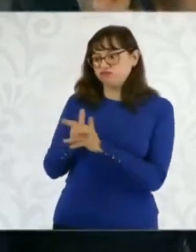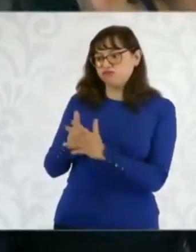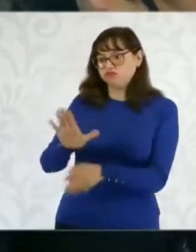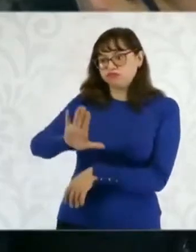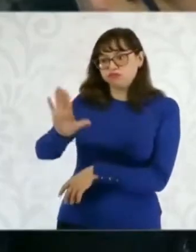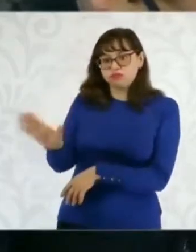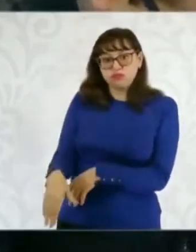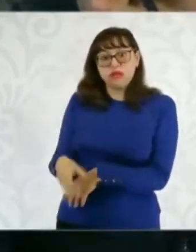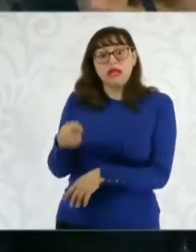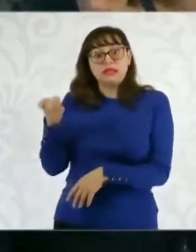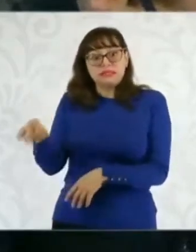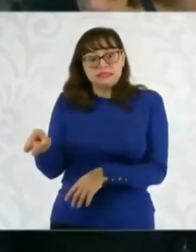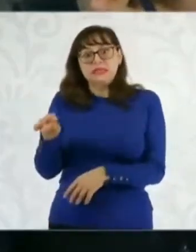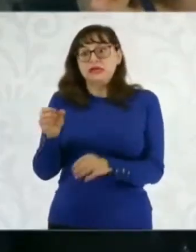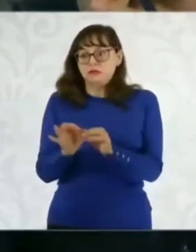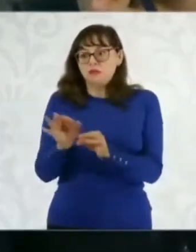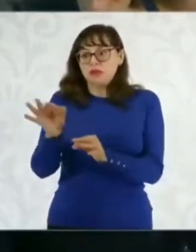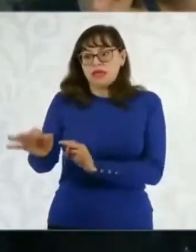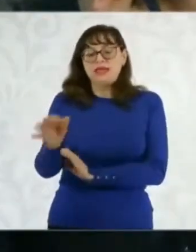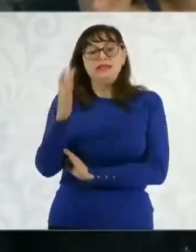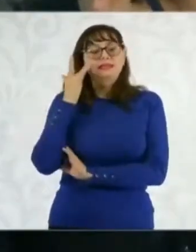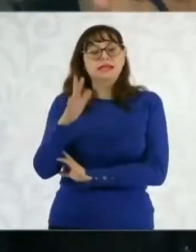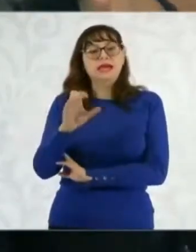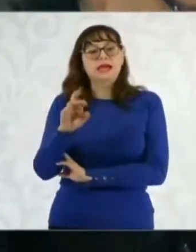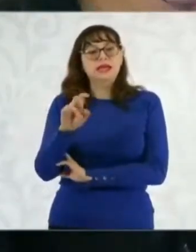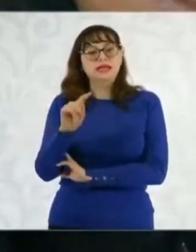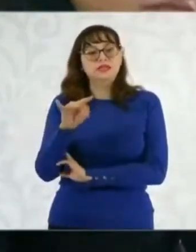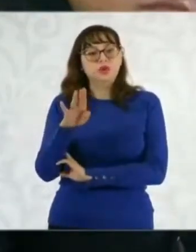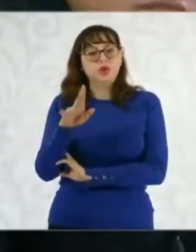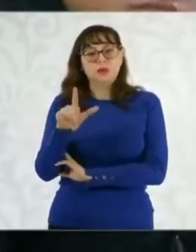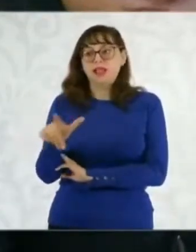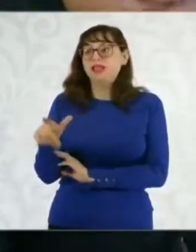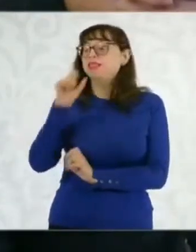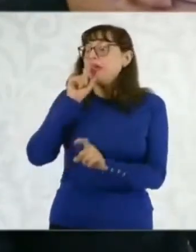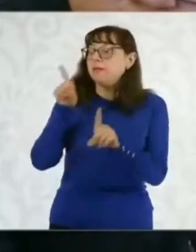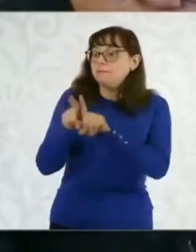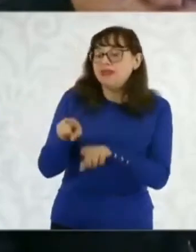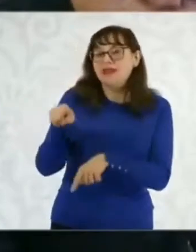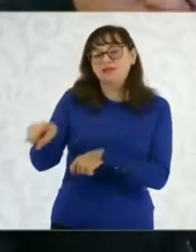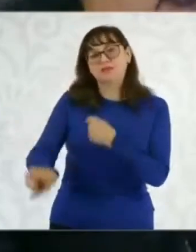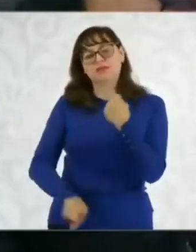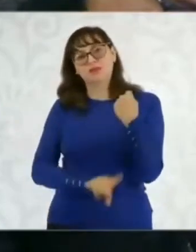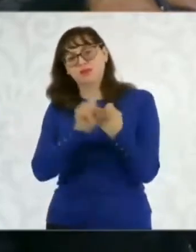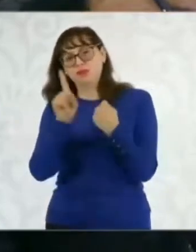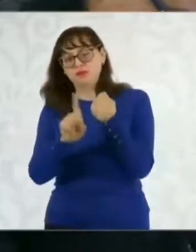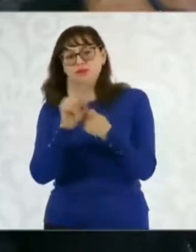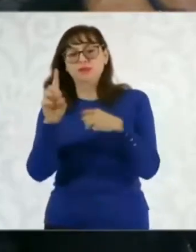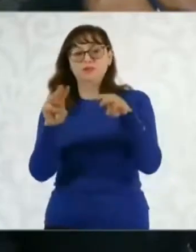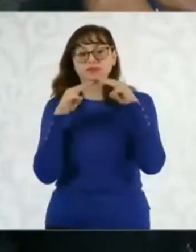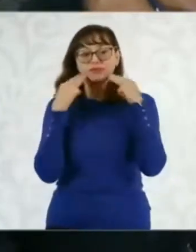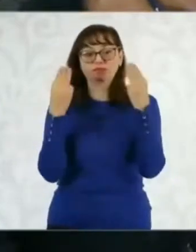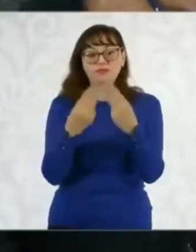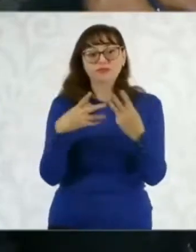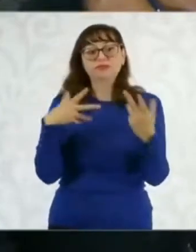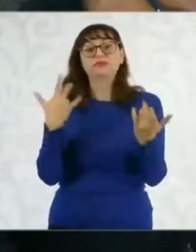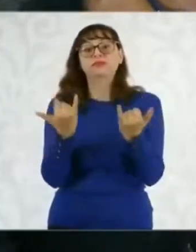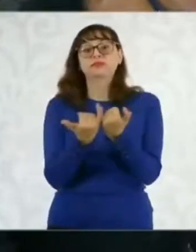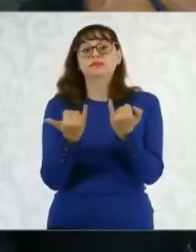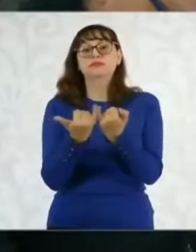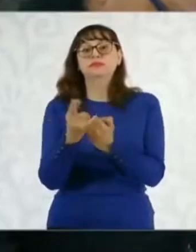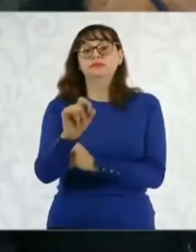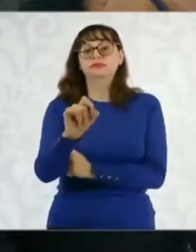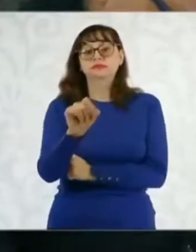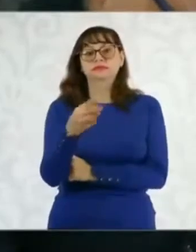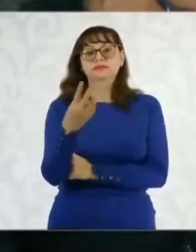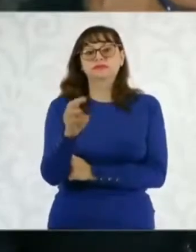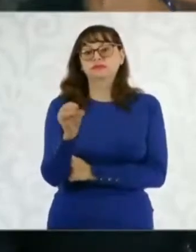municipios que se ha visto afectado con la presencia de algunos grupos criminales. Y bueno, también el día 23 de octubre, el caso de la